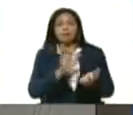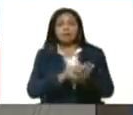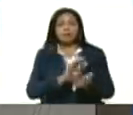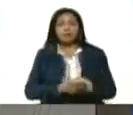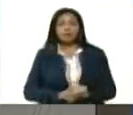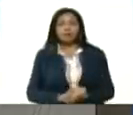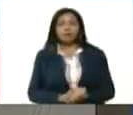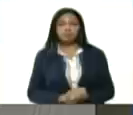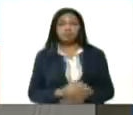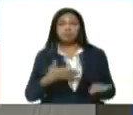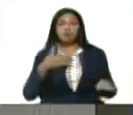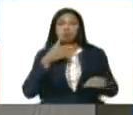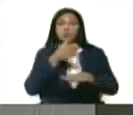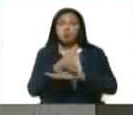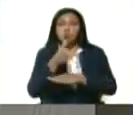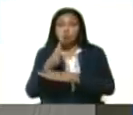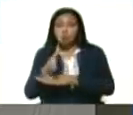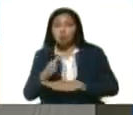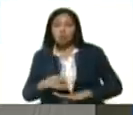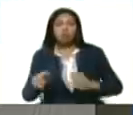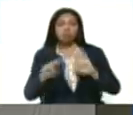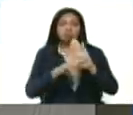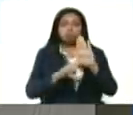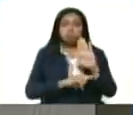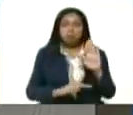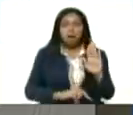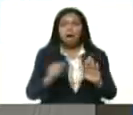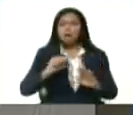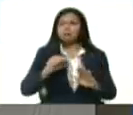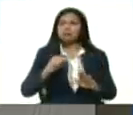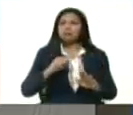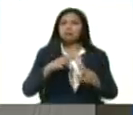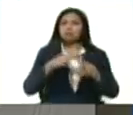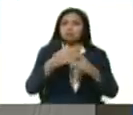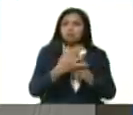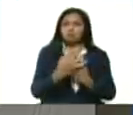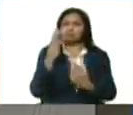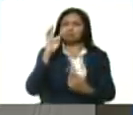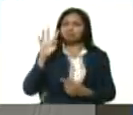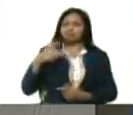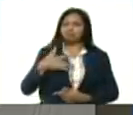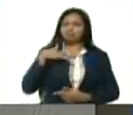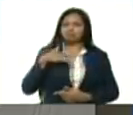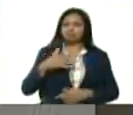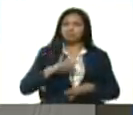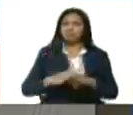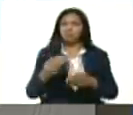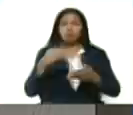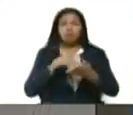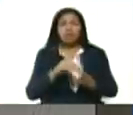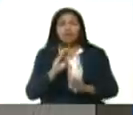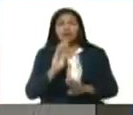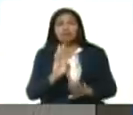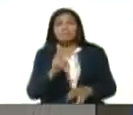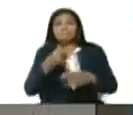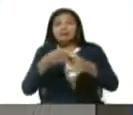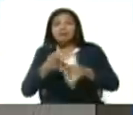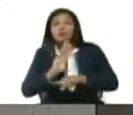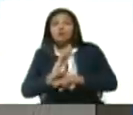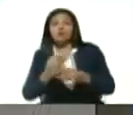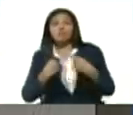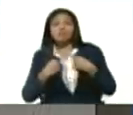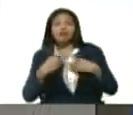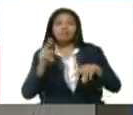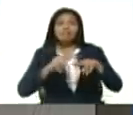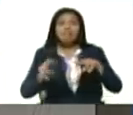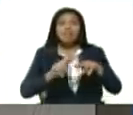haya acudido y haya constatado una situación tan irregular que ponía en riesgo la salud y la vida de